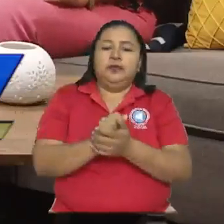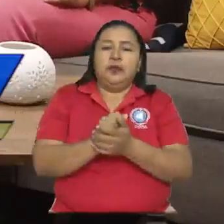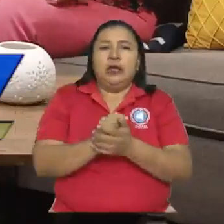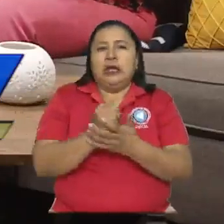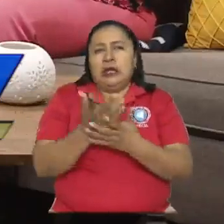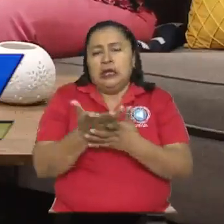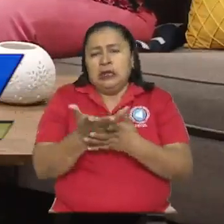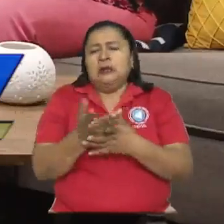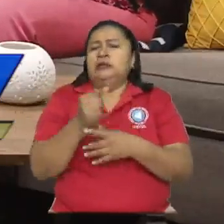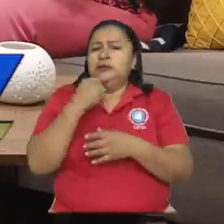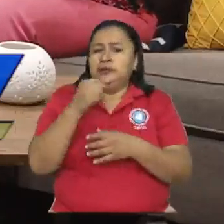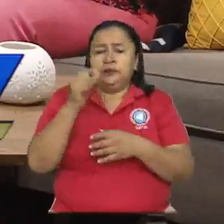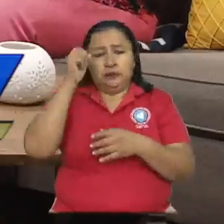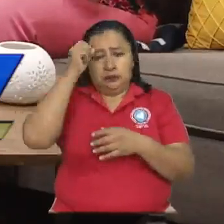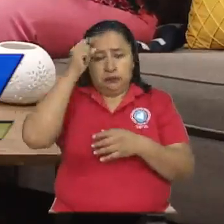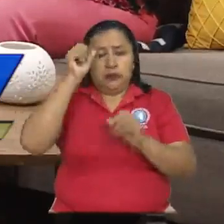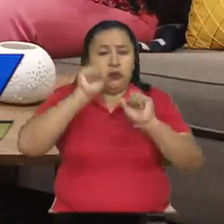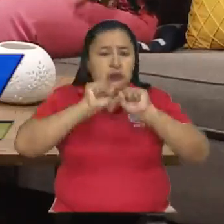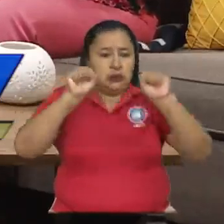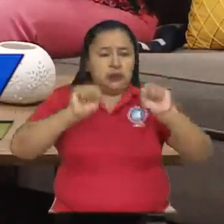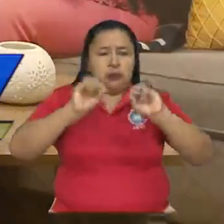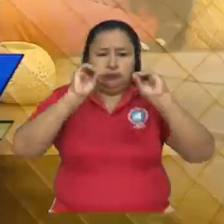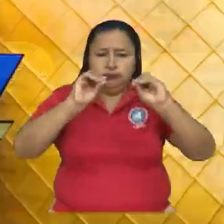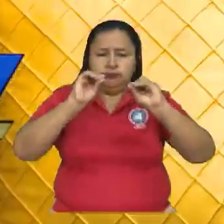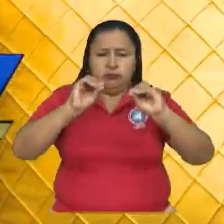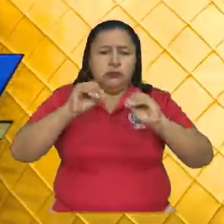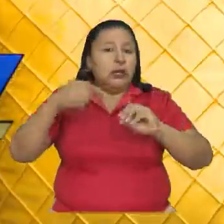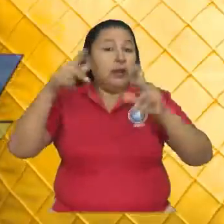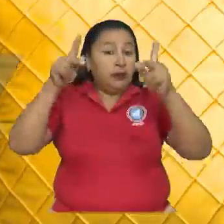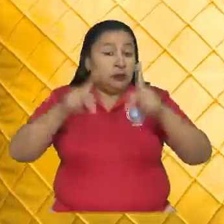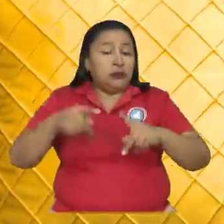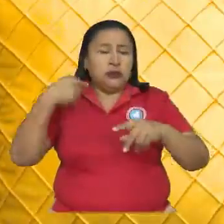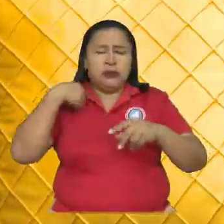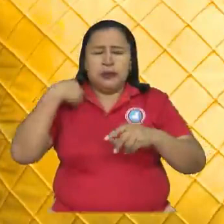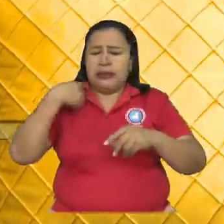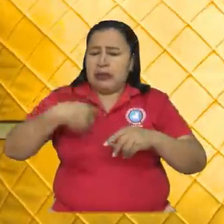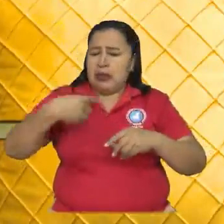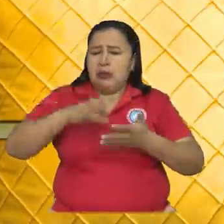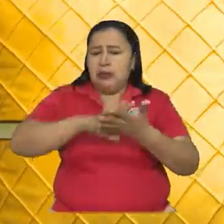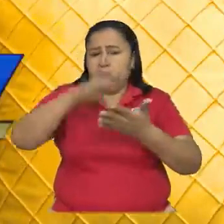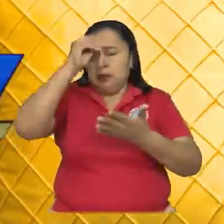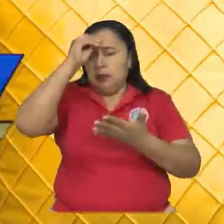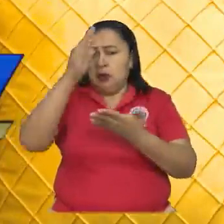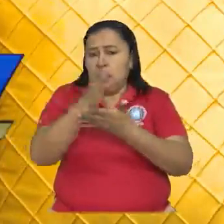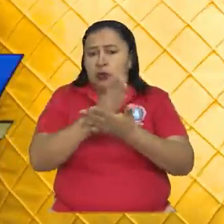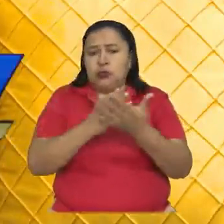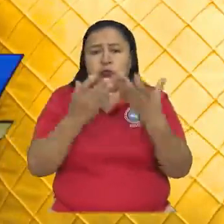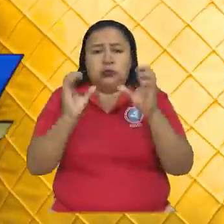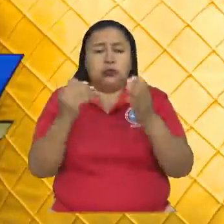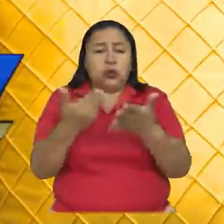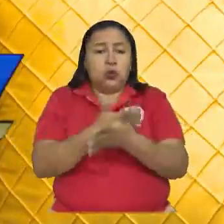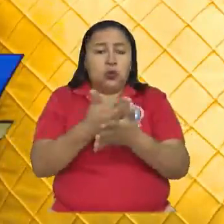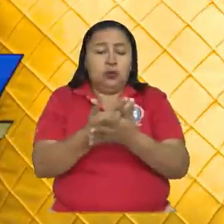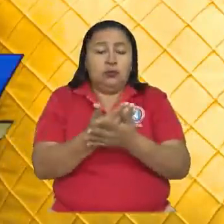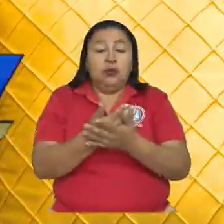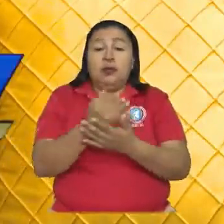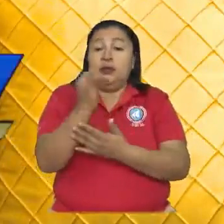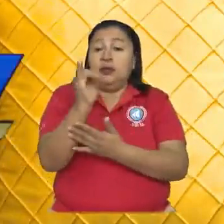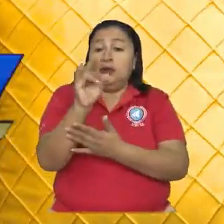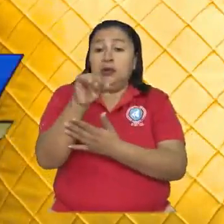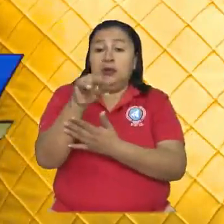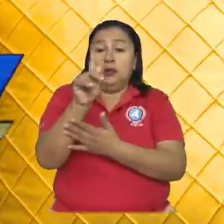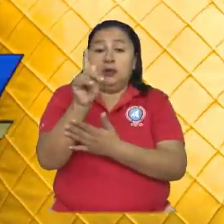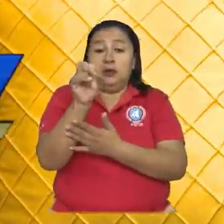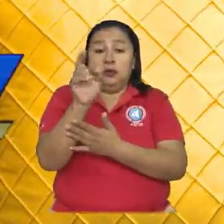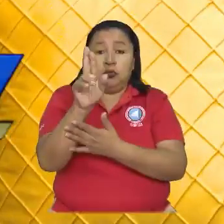algo constante. O sea, los seres humanos todos los días aprendemos algo nuevo. Desde el INTUR, pues